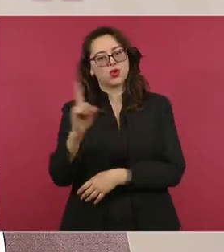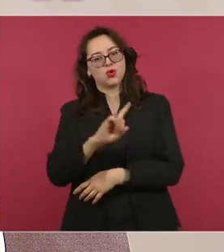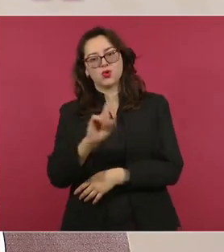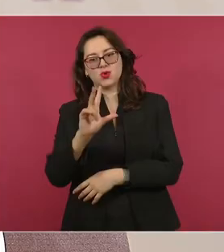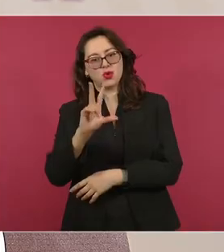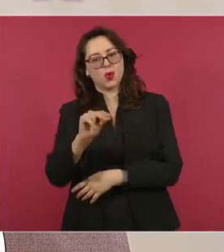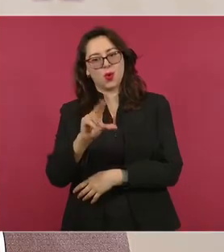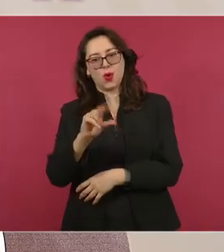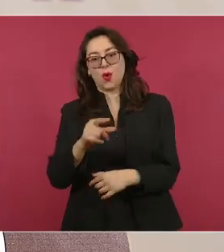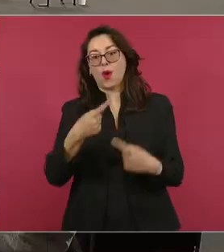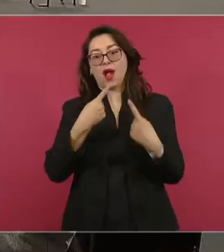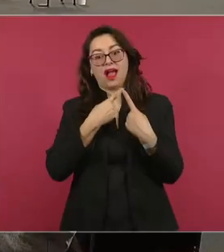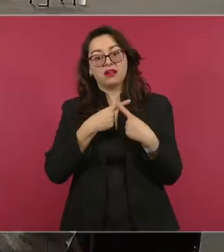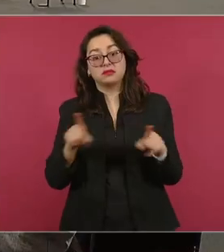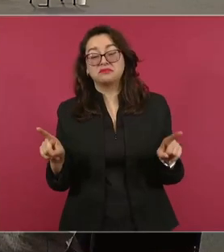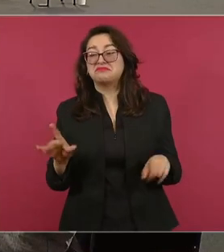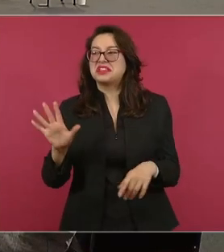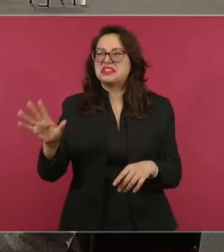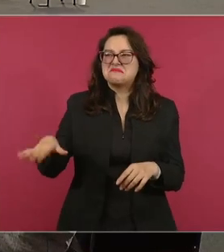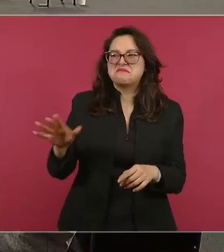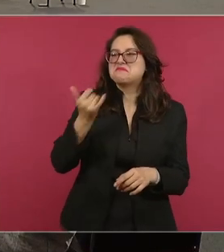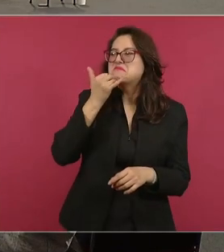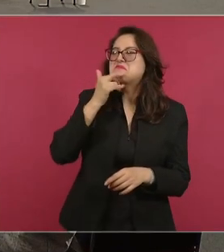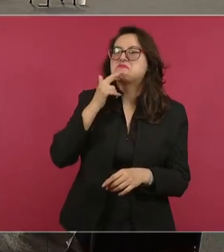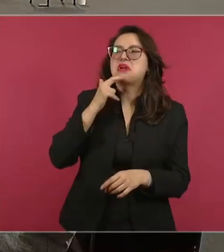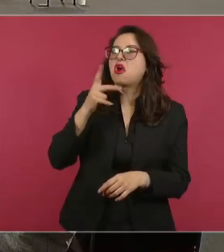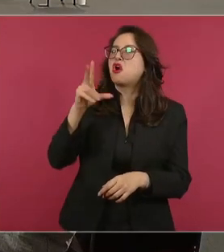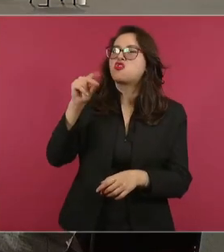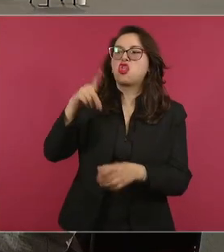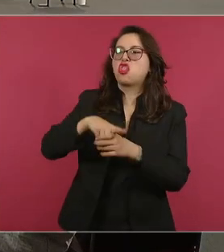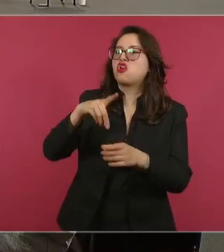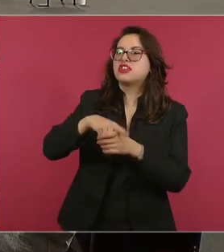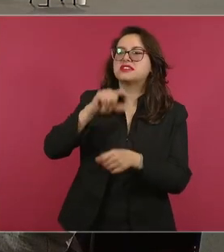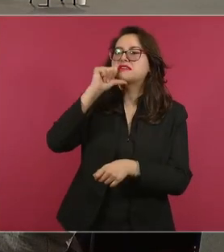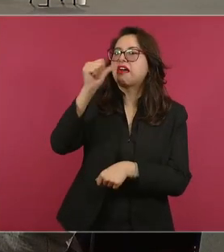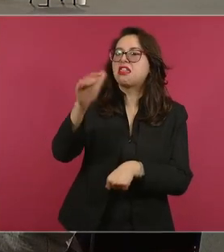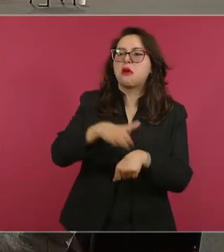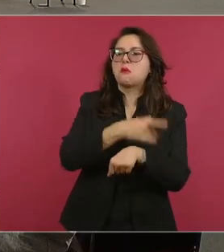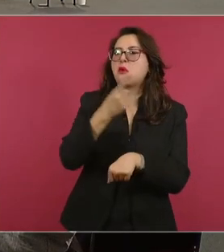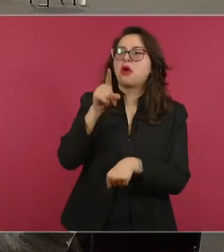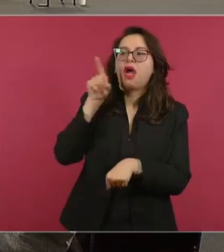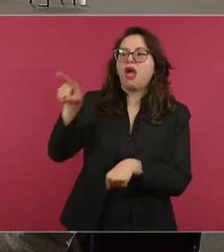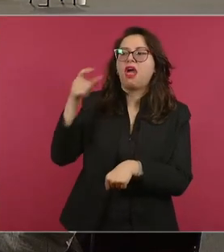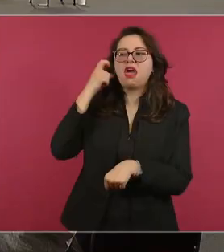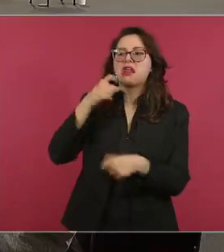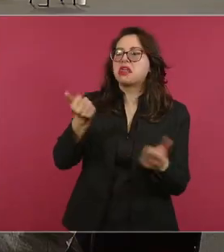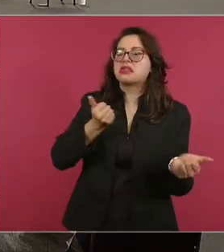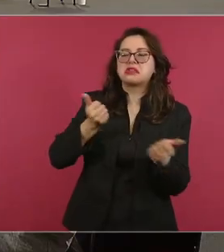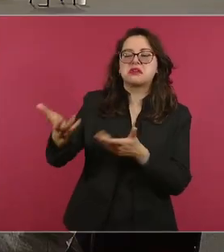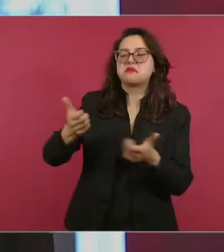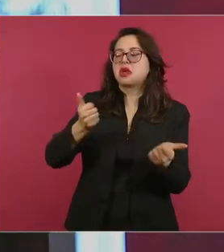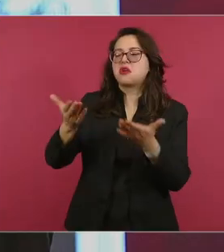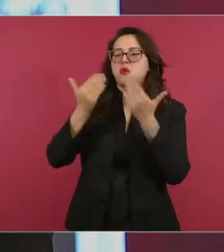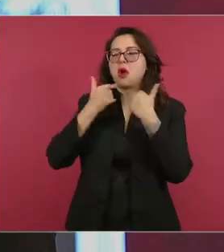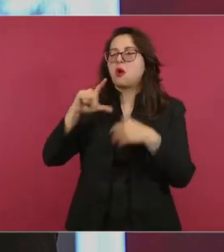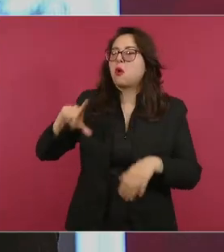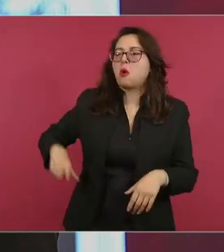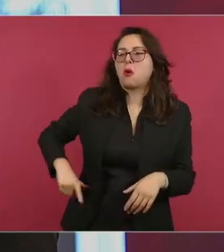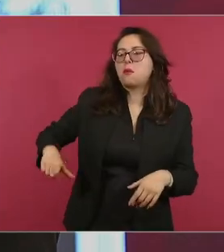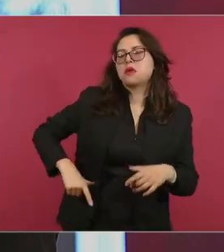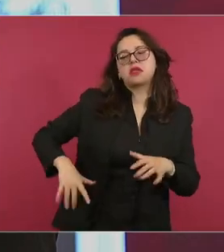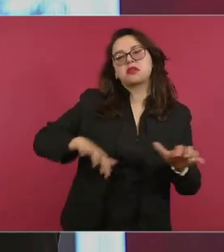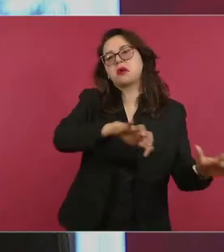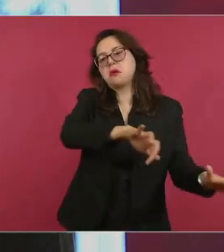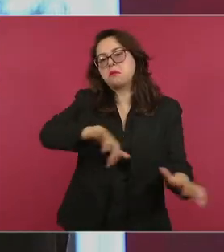bloqueado ayuda humanitaria para Guerrero y la estaba decomisando. No bien apenas se organizaba la ayuda de la sociedad para los